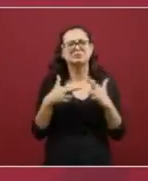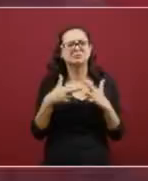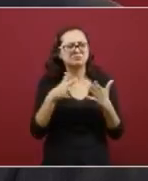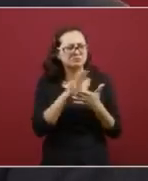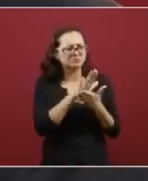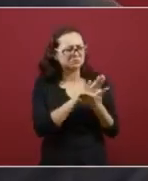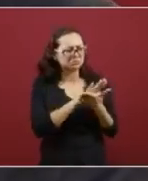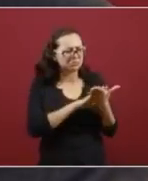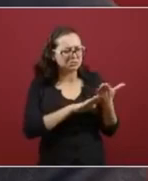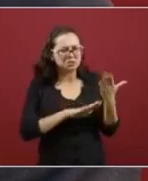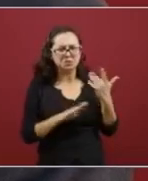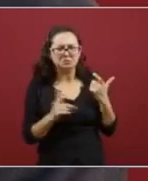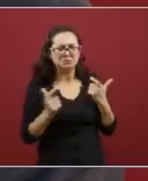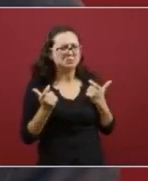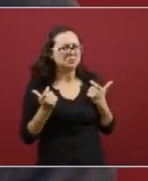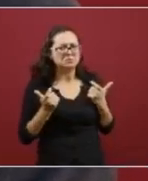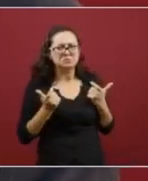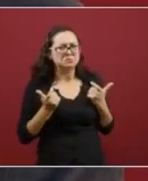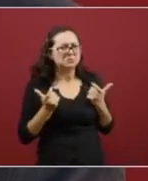que me consta, pues,